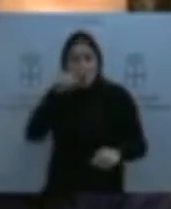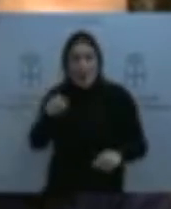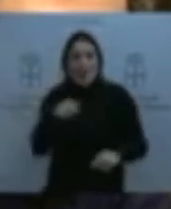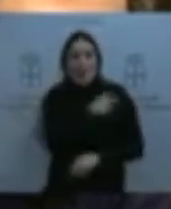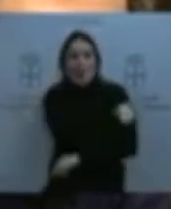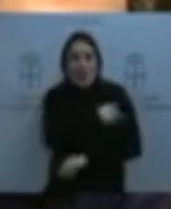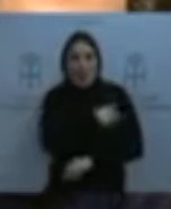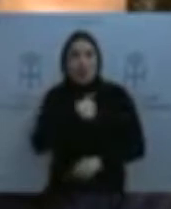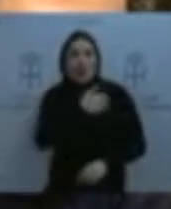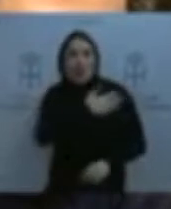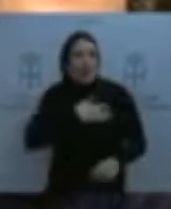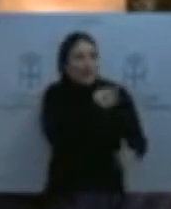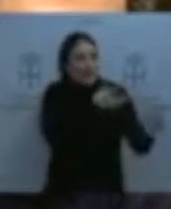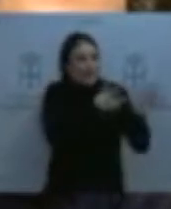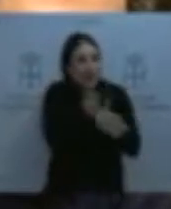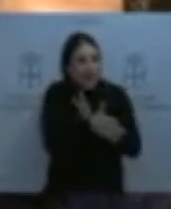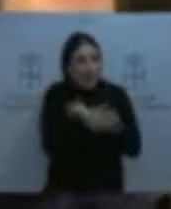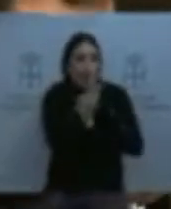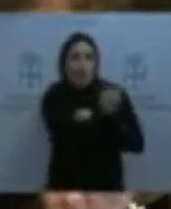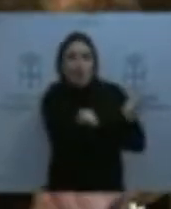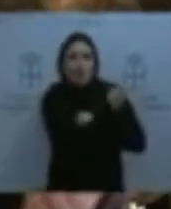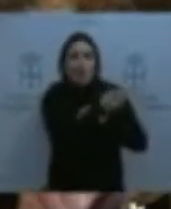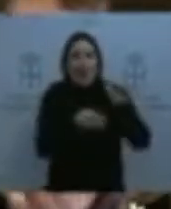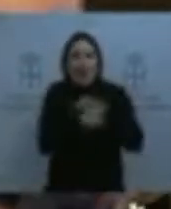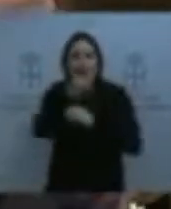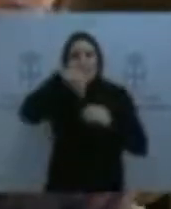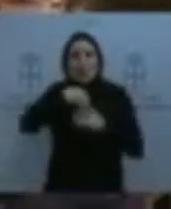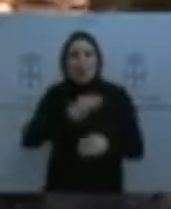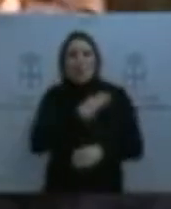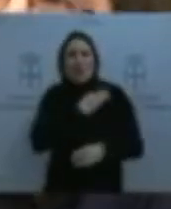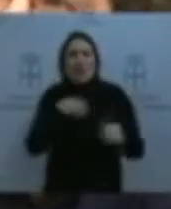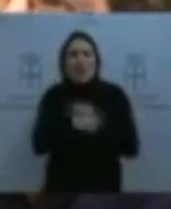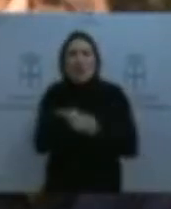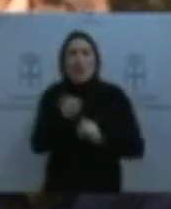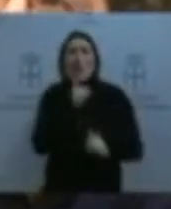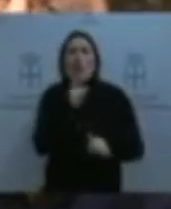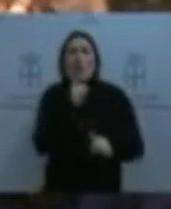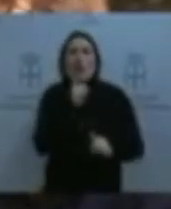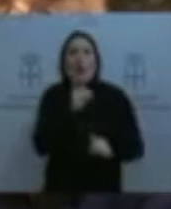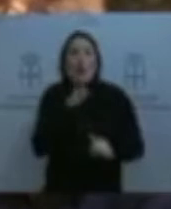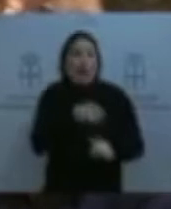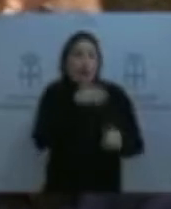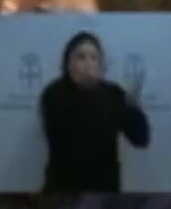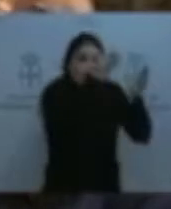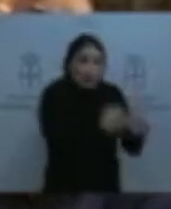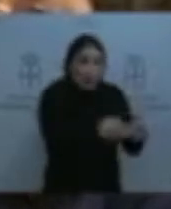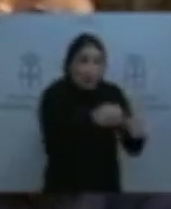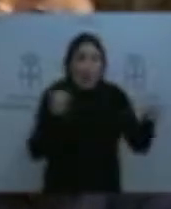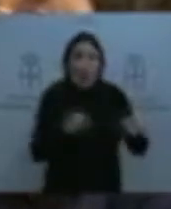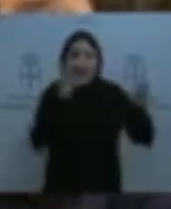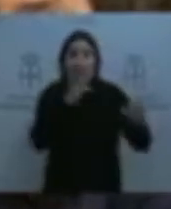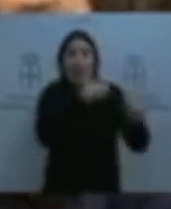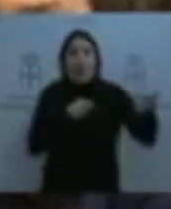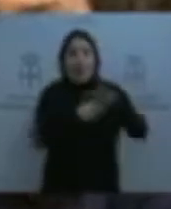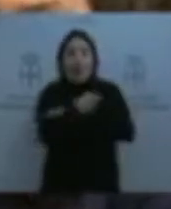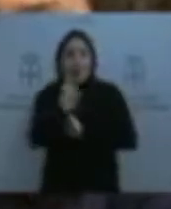aclarara cómo acceden ustedes a esos puestos en el patronato. Porque usted no está ahí por arte de magia, de la misma